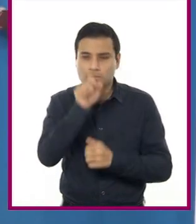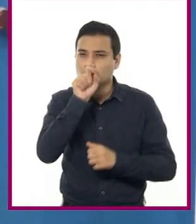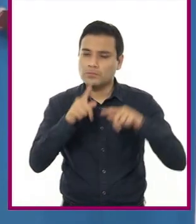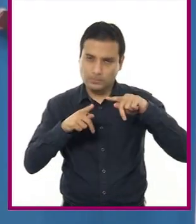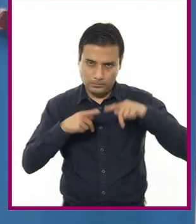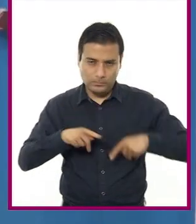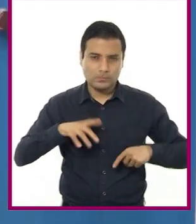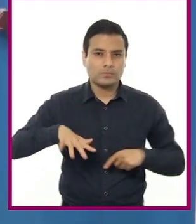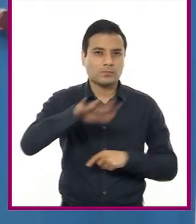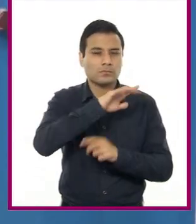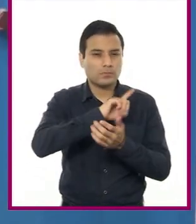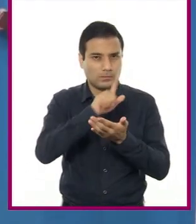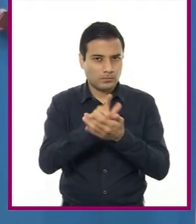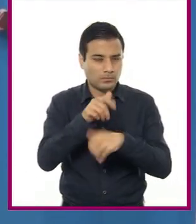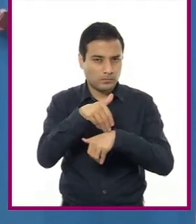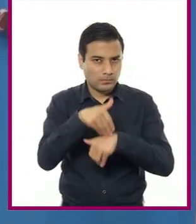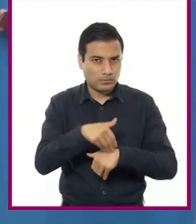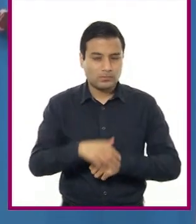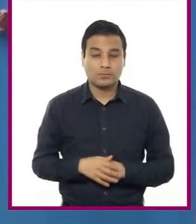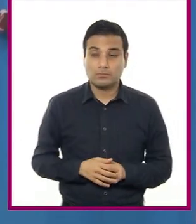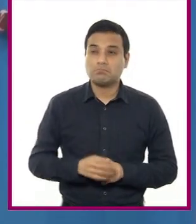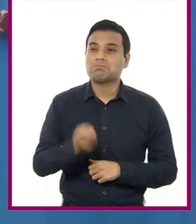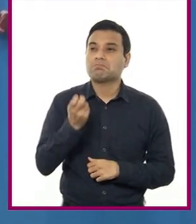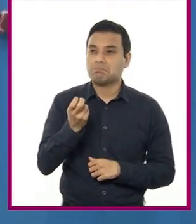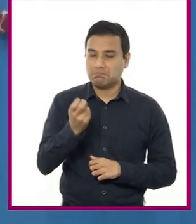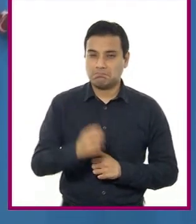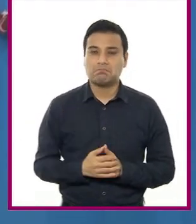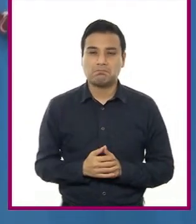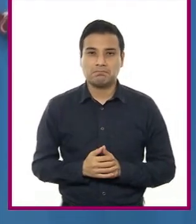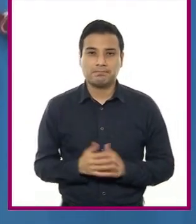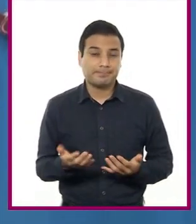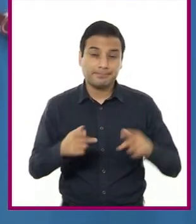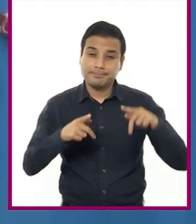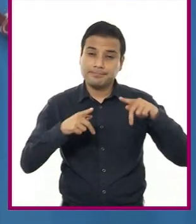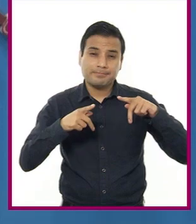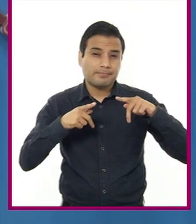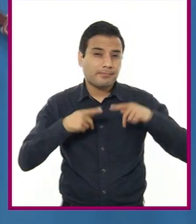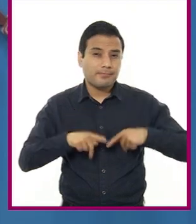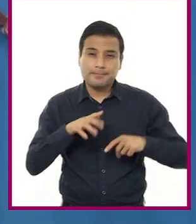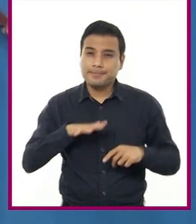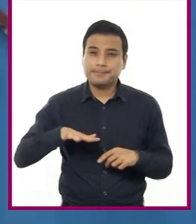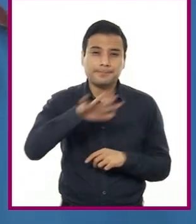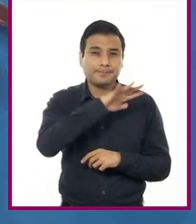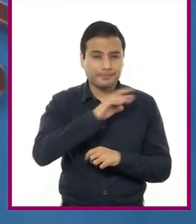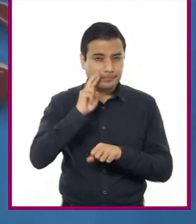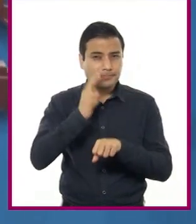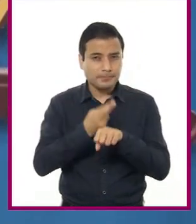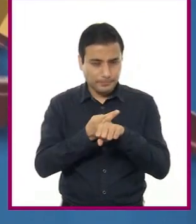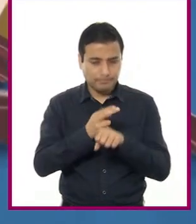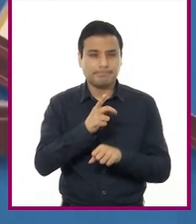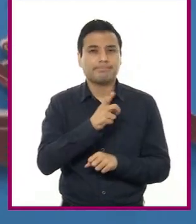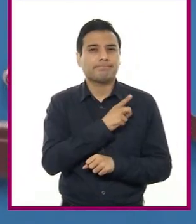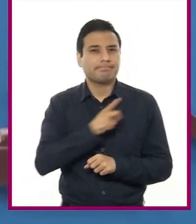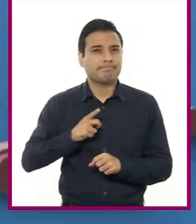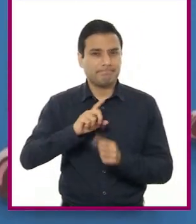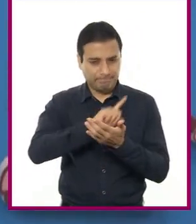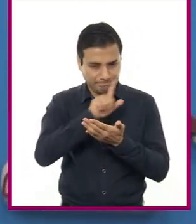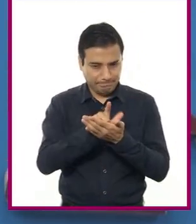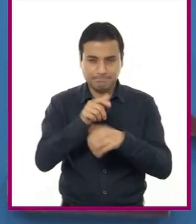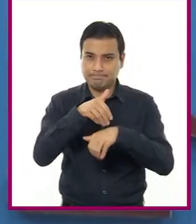ciudadanía. Sí, claro. Todas las personas somos responsables del funcionamiento del